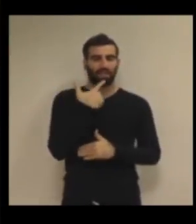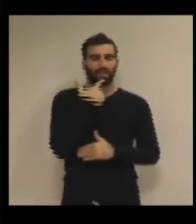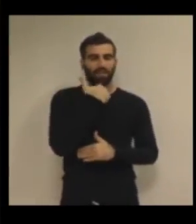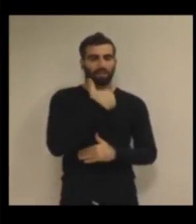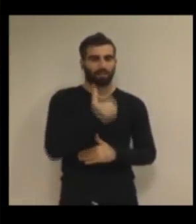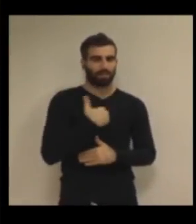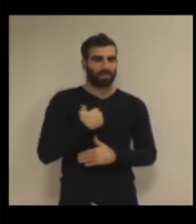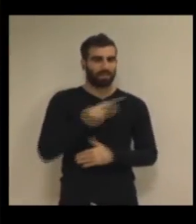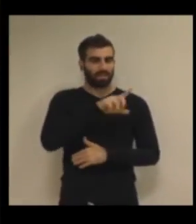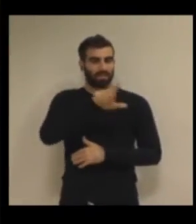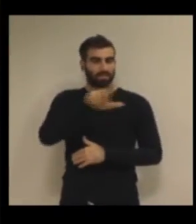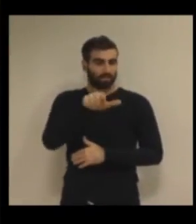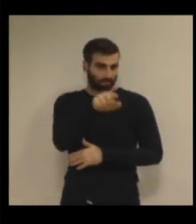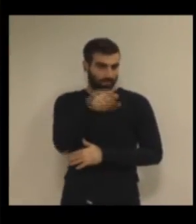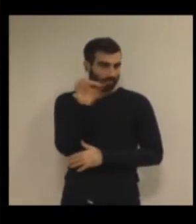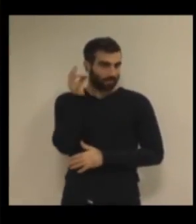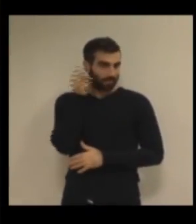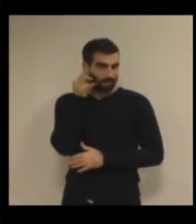limitación